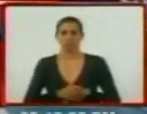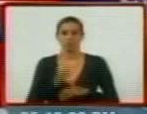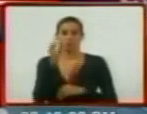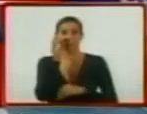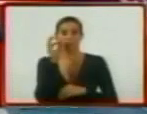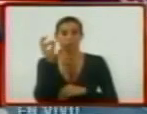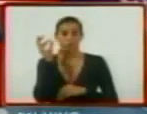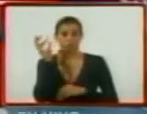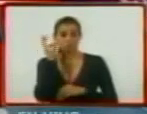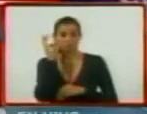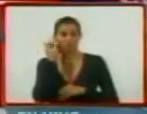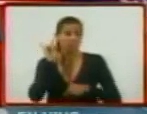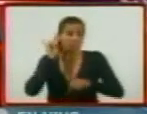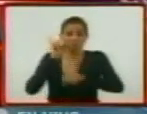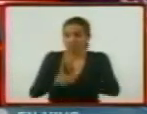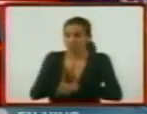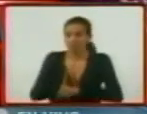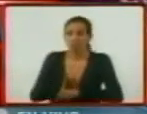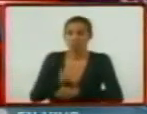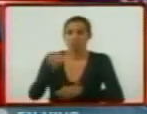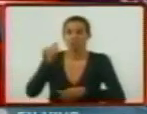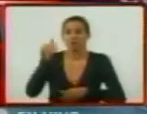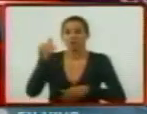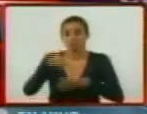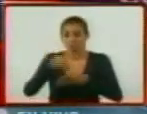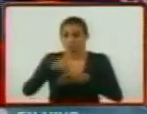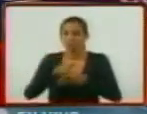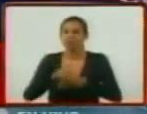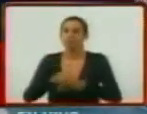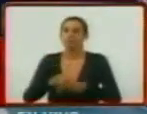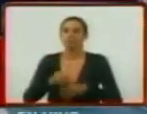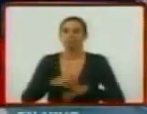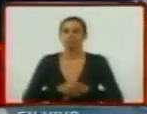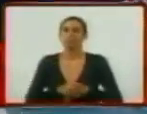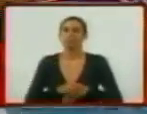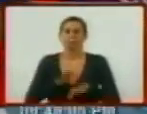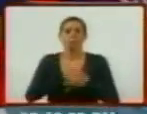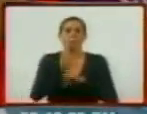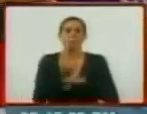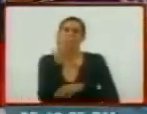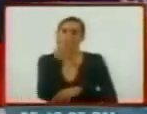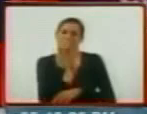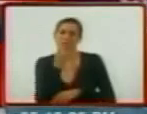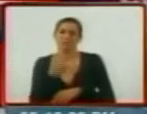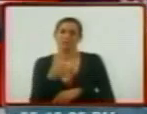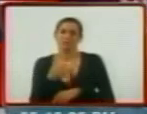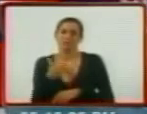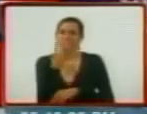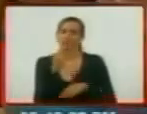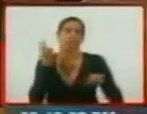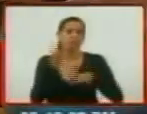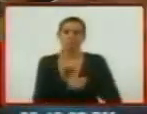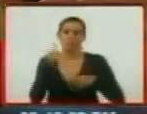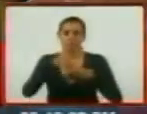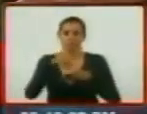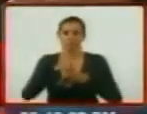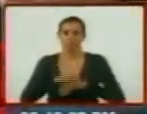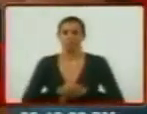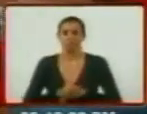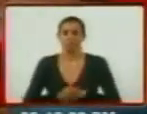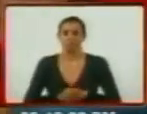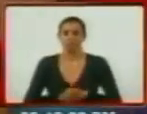que se abstuvieron dice que porque los dominó la tristeza. Y el enemigo de la patria tiene a operadores psicológicos y repite esto,